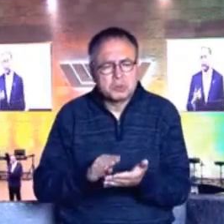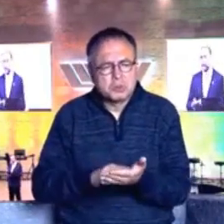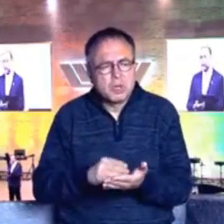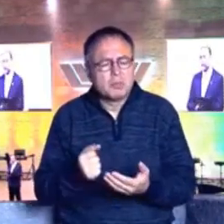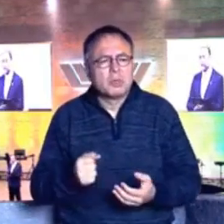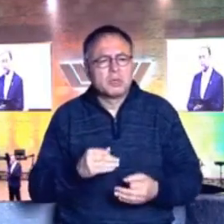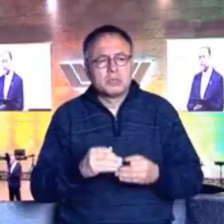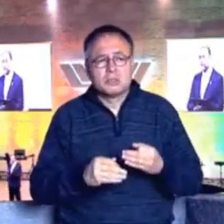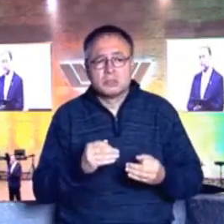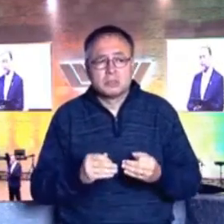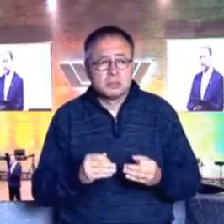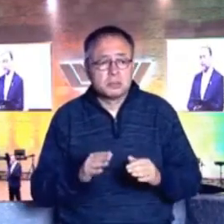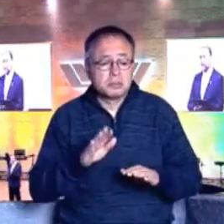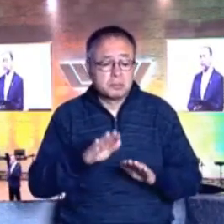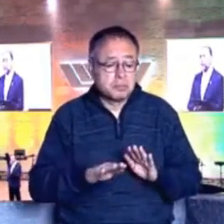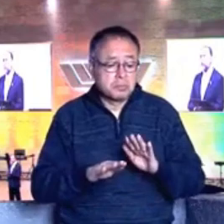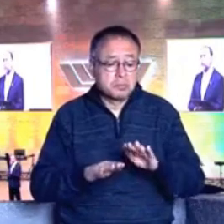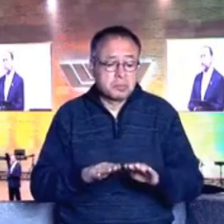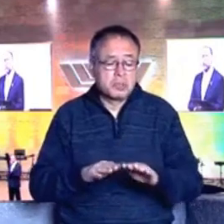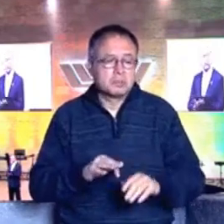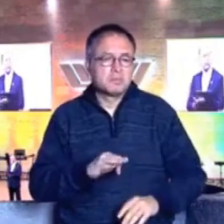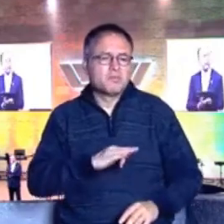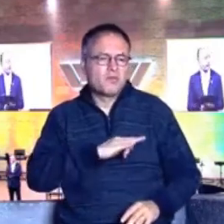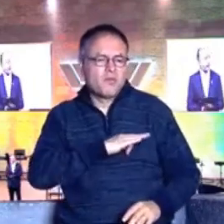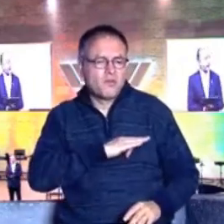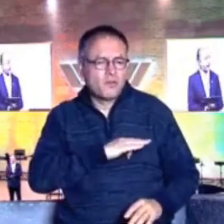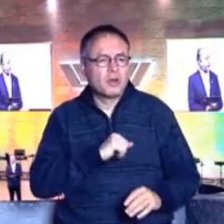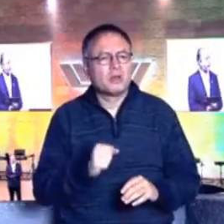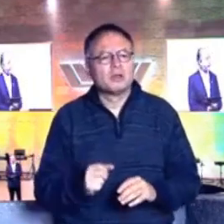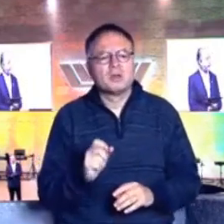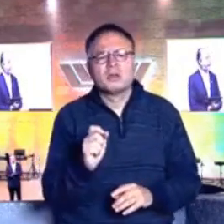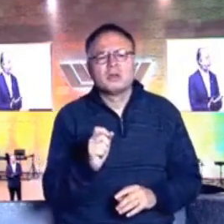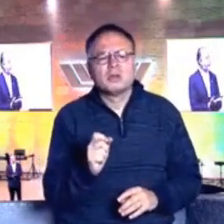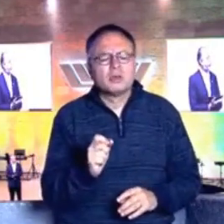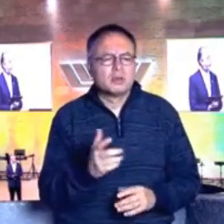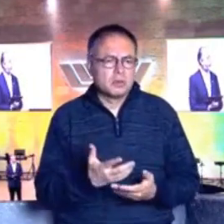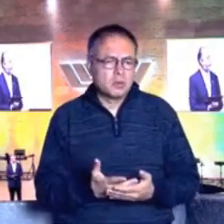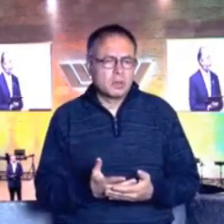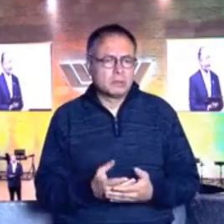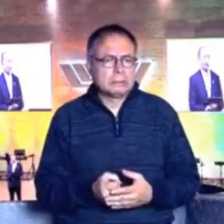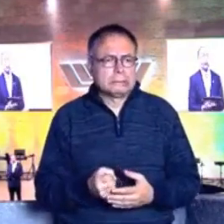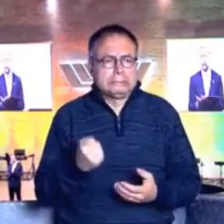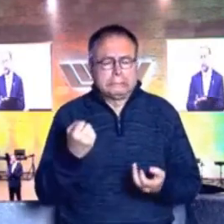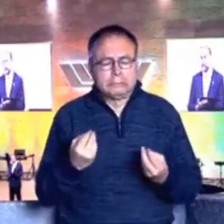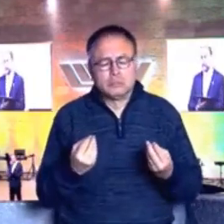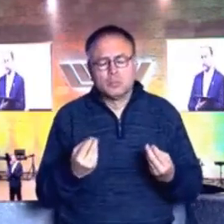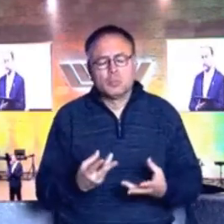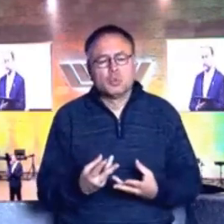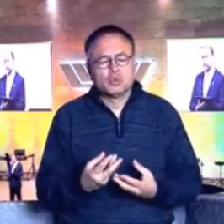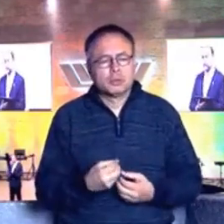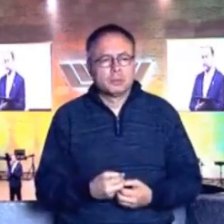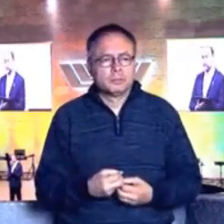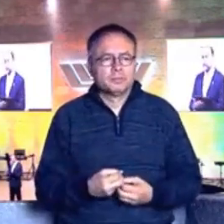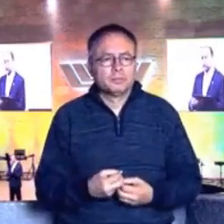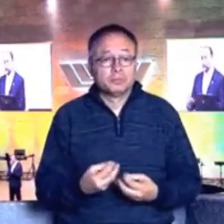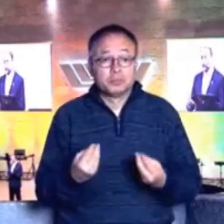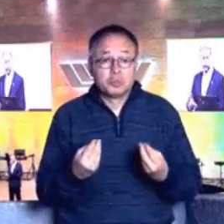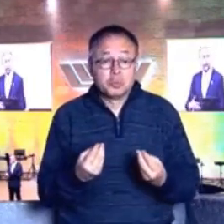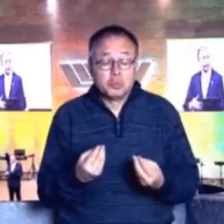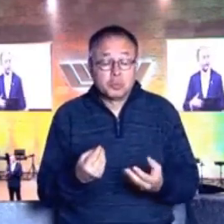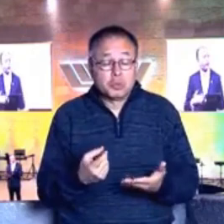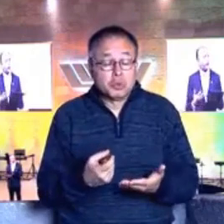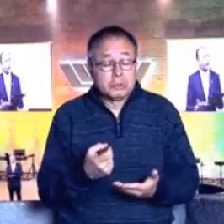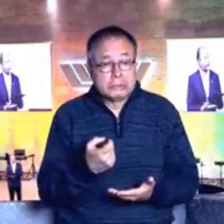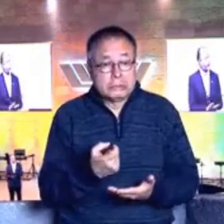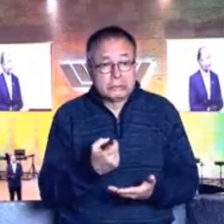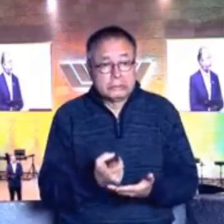de fe y Y cuánto cuesta el viaje tantos dólares y qué es un dólar se lo tuvo que explicar que